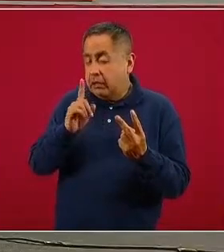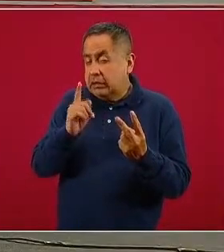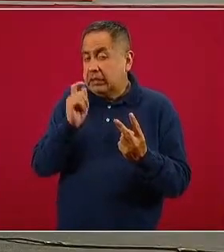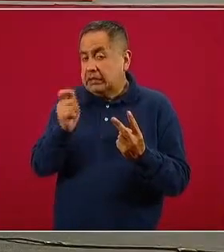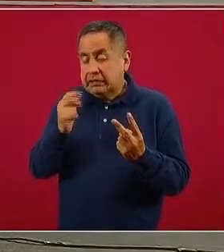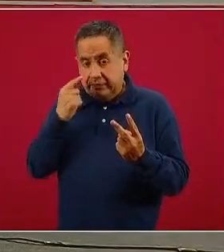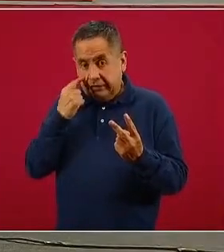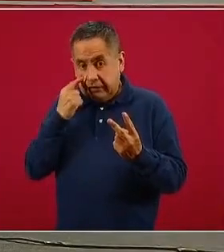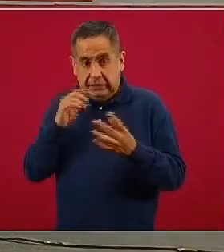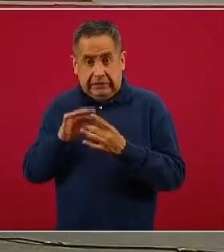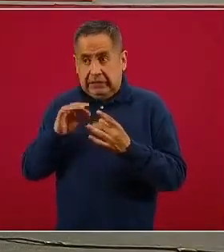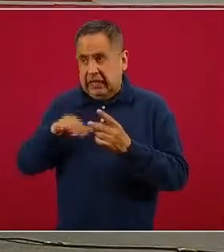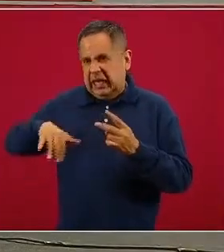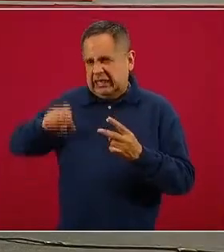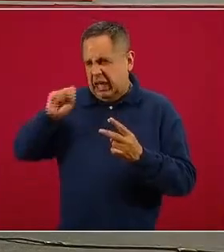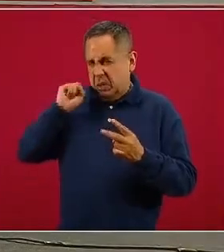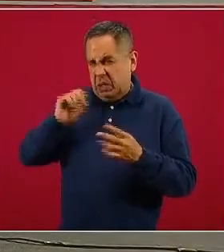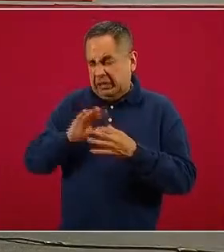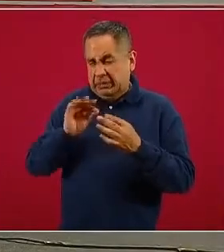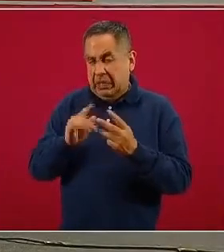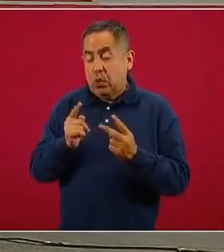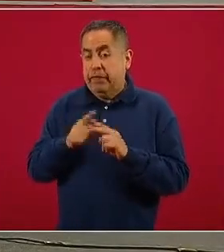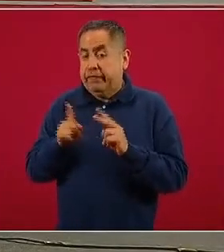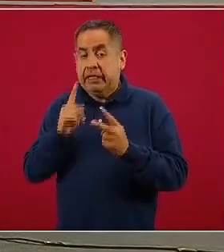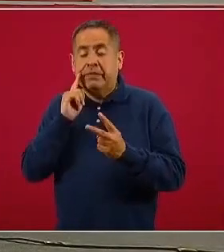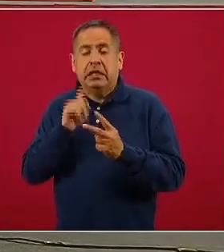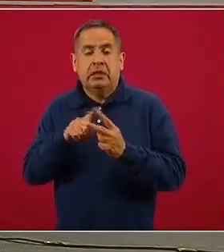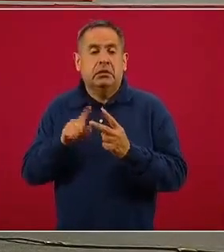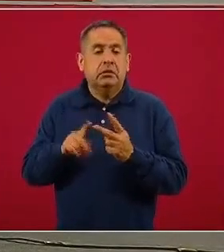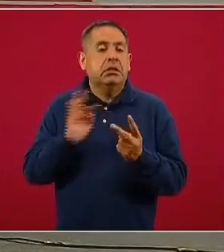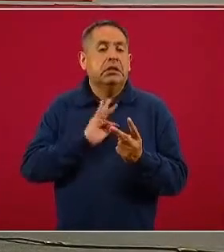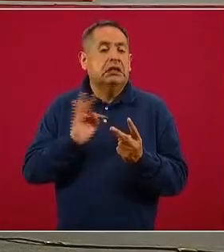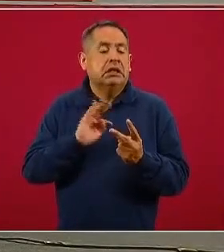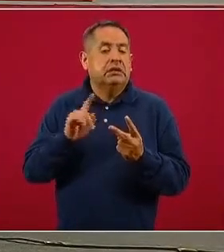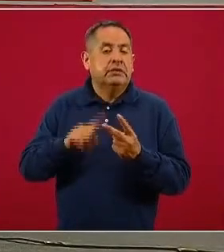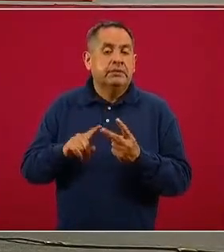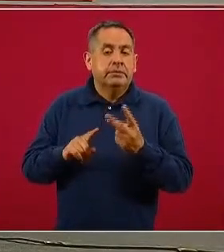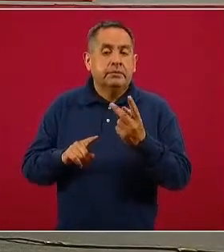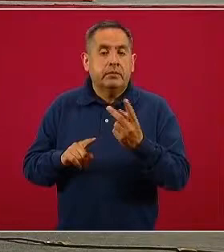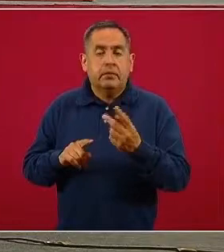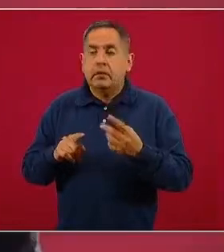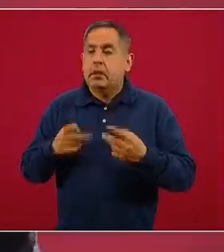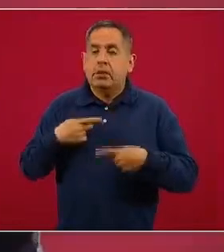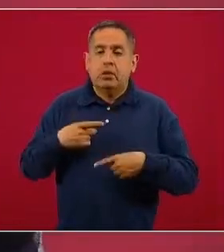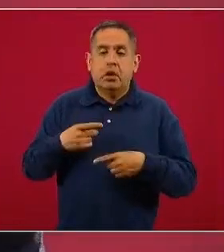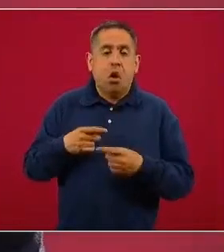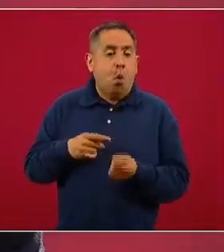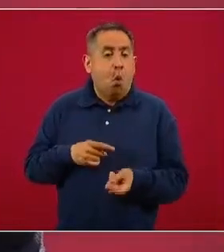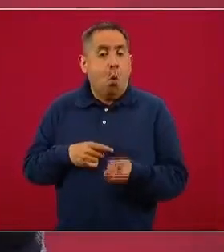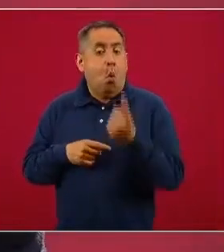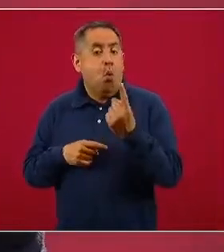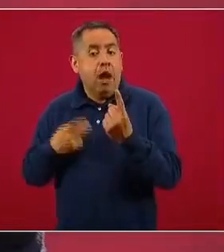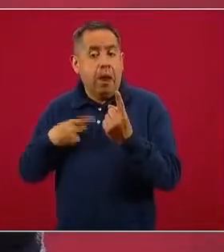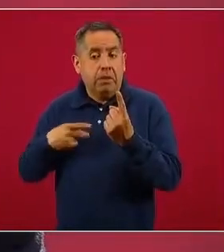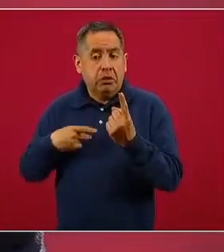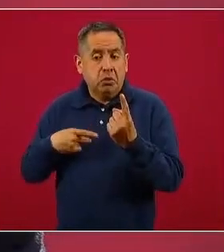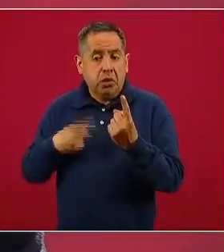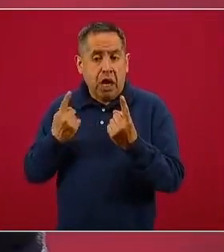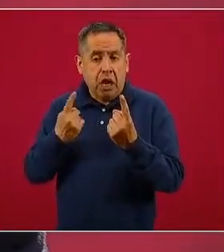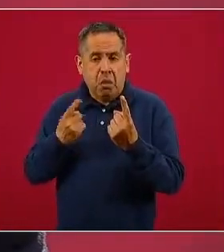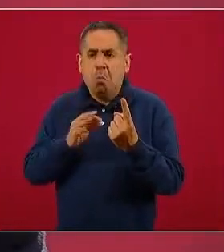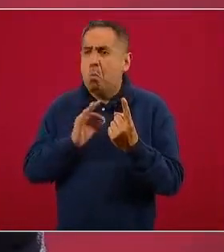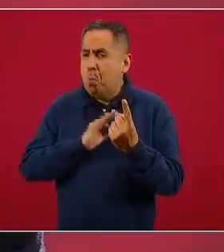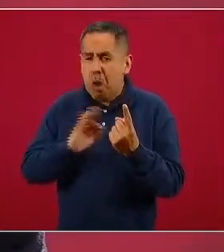la regla, lo comentábamos también el sábado, en donde podría considerarse un brote a solamente una persona.